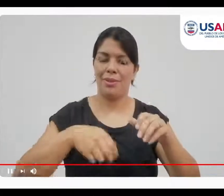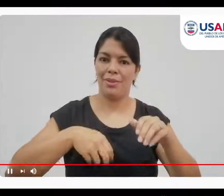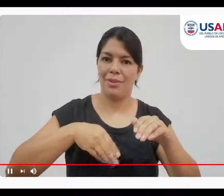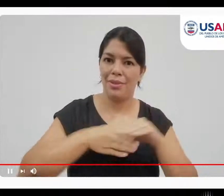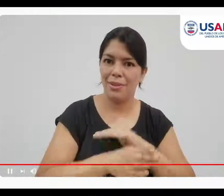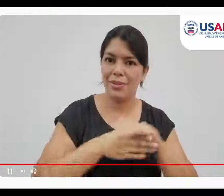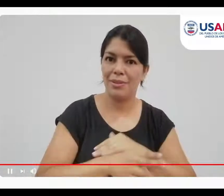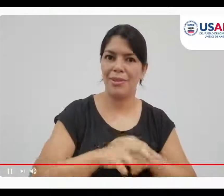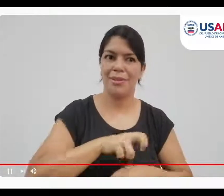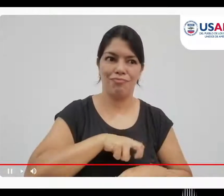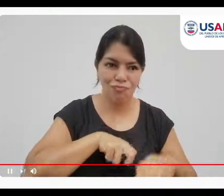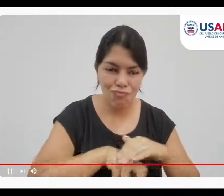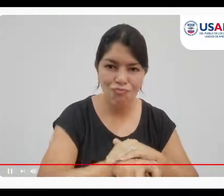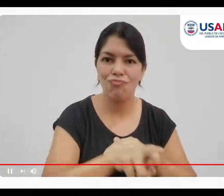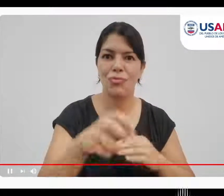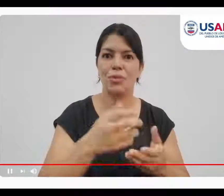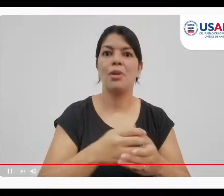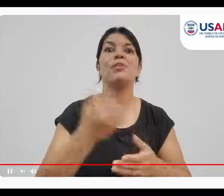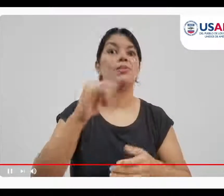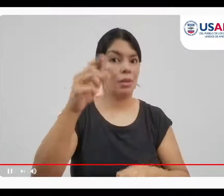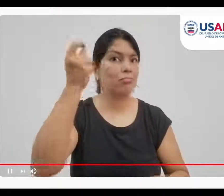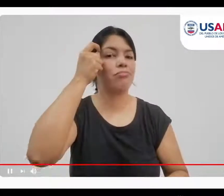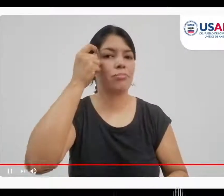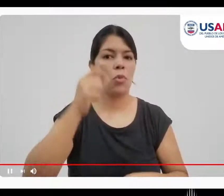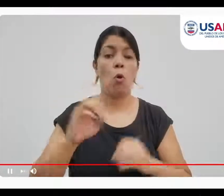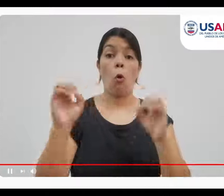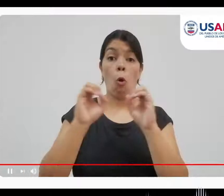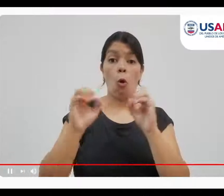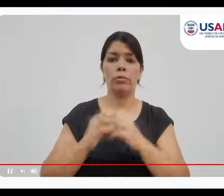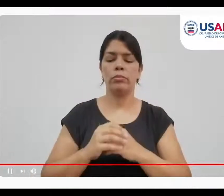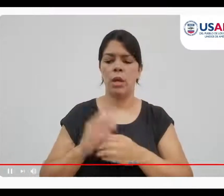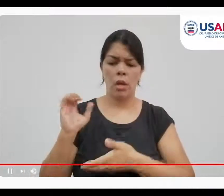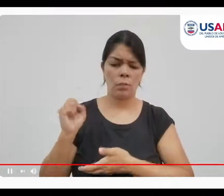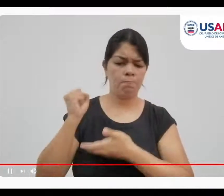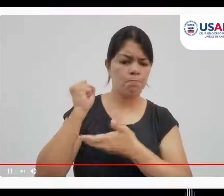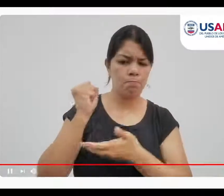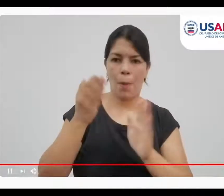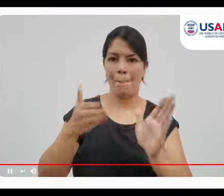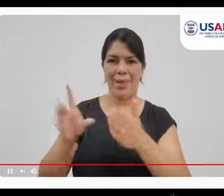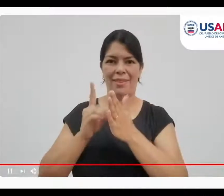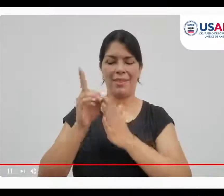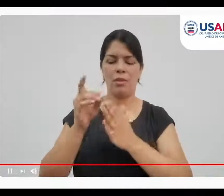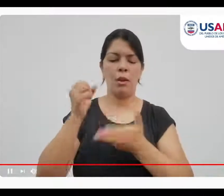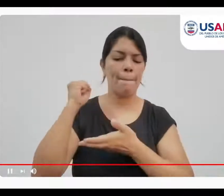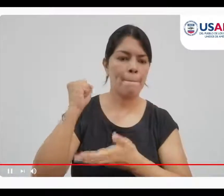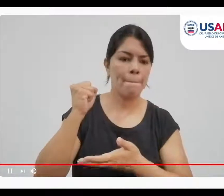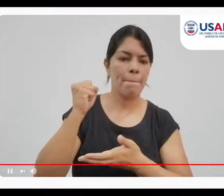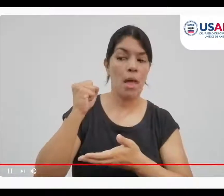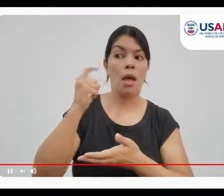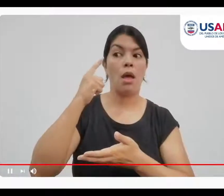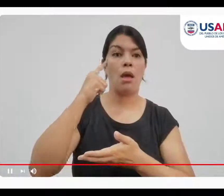y movilidad y autonomía. Hoy ya se designan importantes rubros dentro de los planes de desarrollo